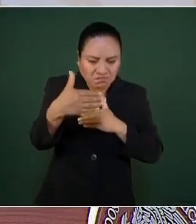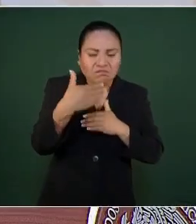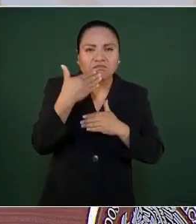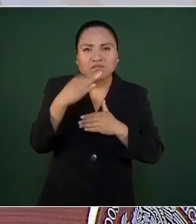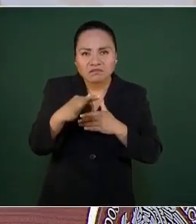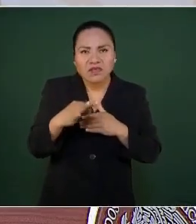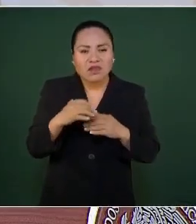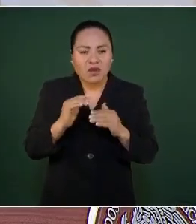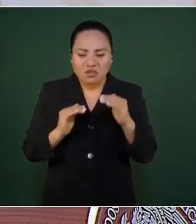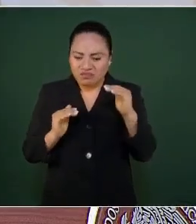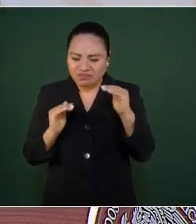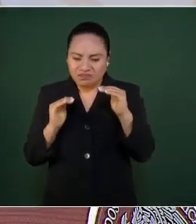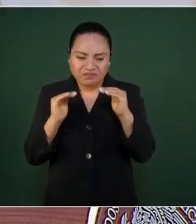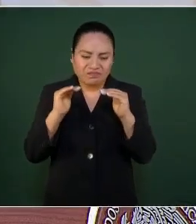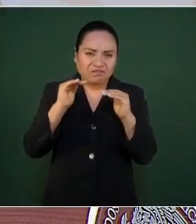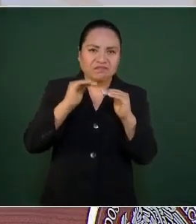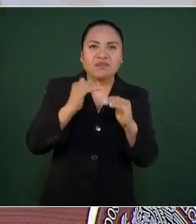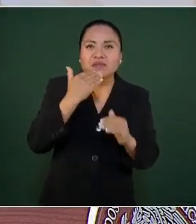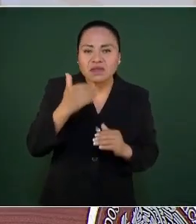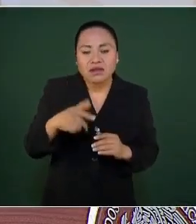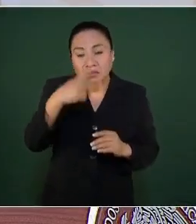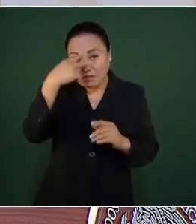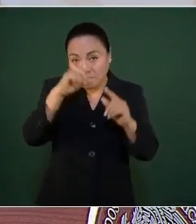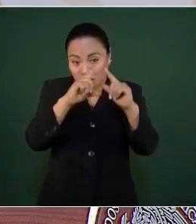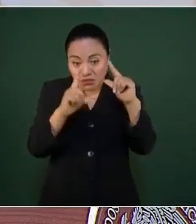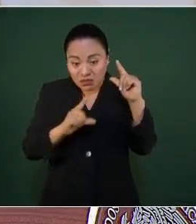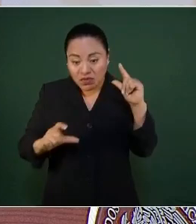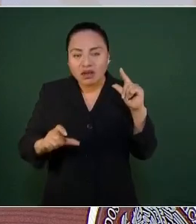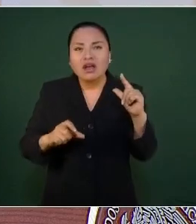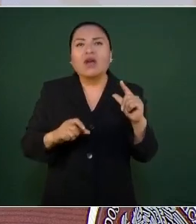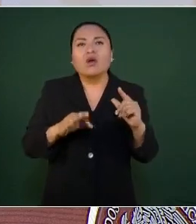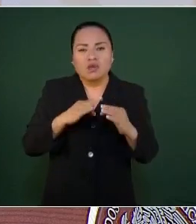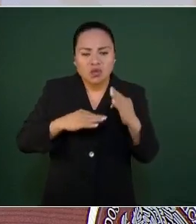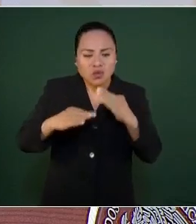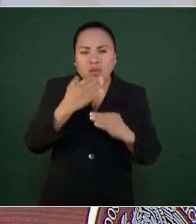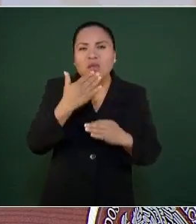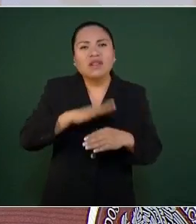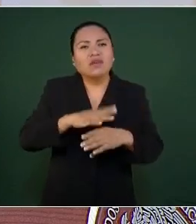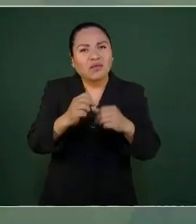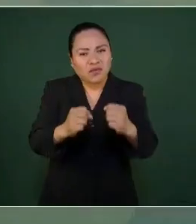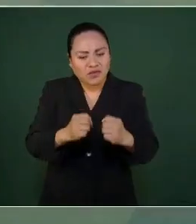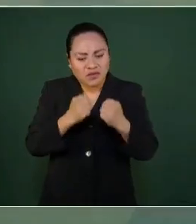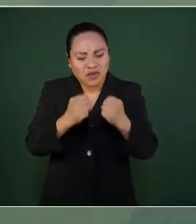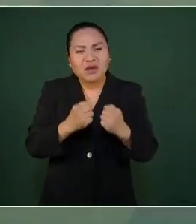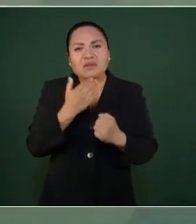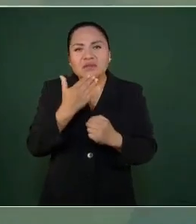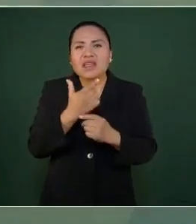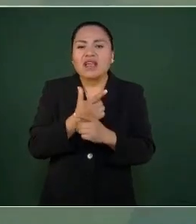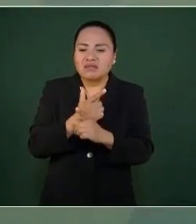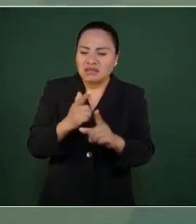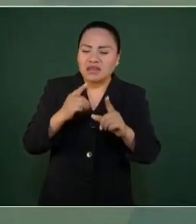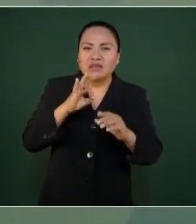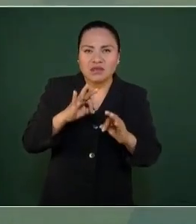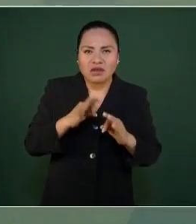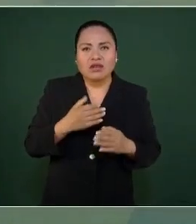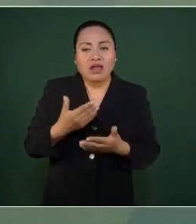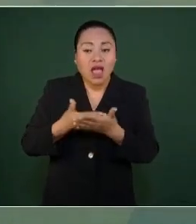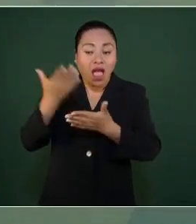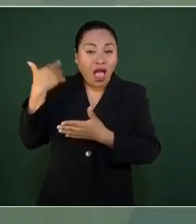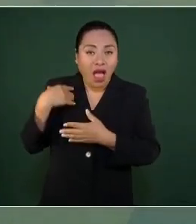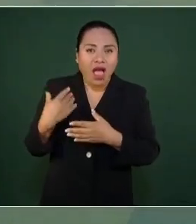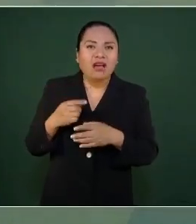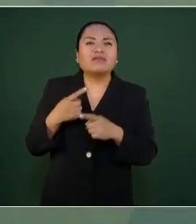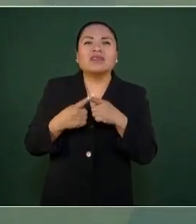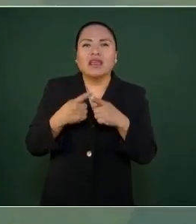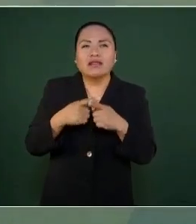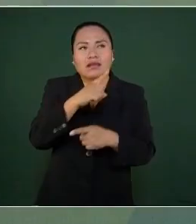menos desigual. Un país y una república más fuerte y soberana, tal y como la vislumbró el gigante